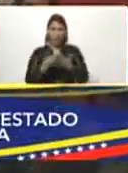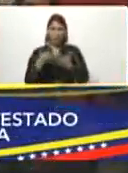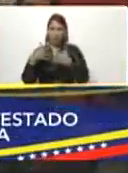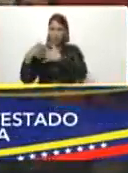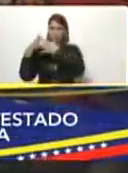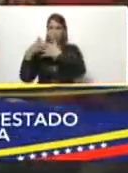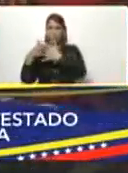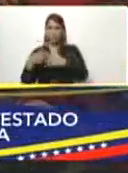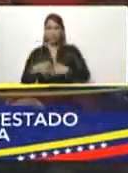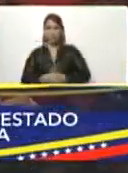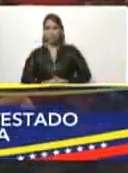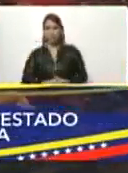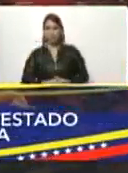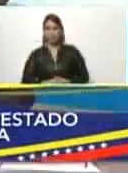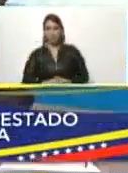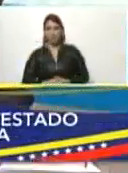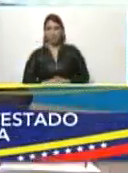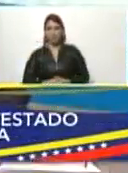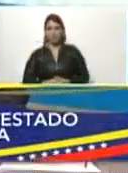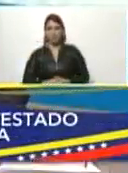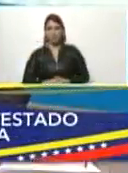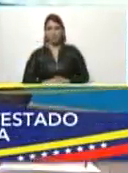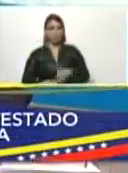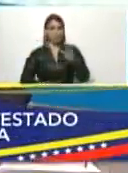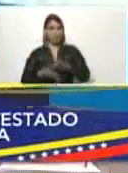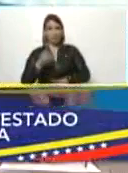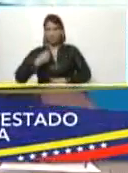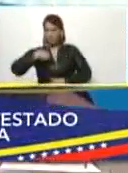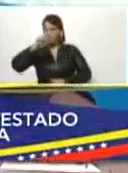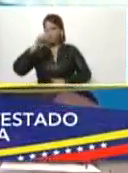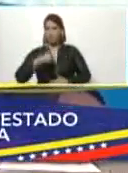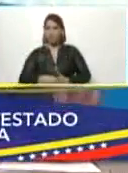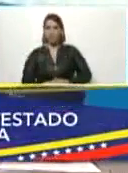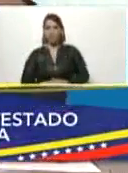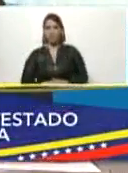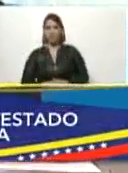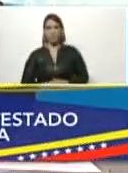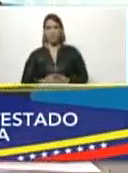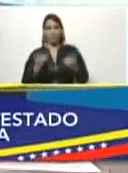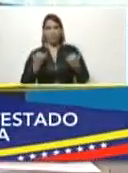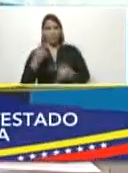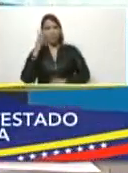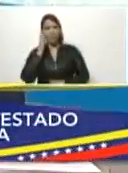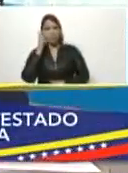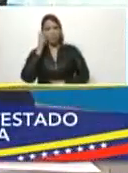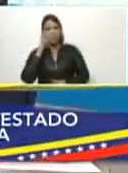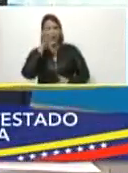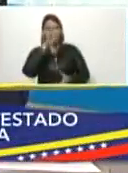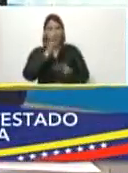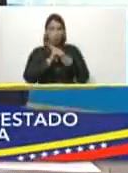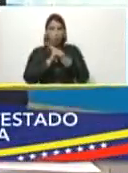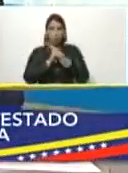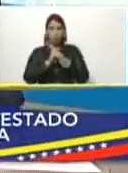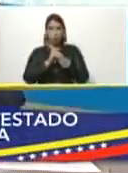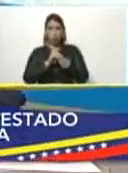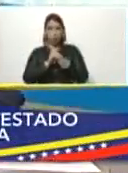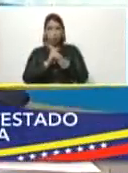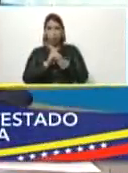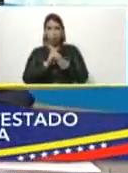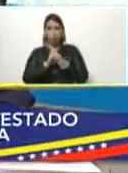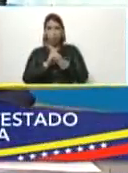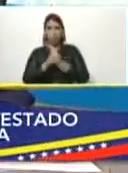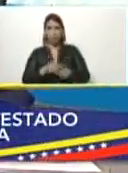Ángeles. Para Los Ángeles, para allá. Bueno, vamos a escuchar las conclusiones, la síntesis